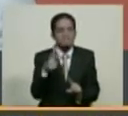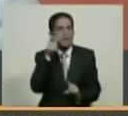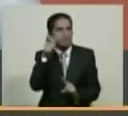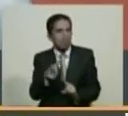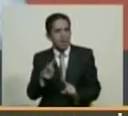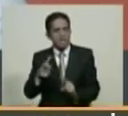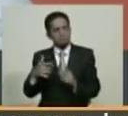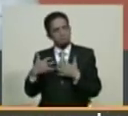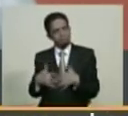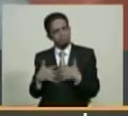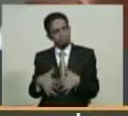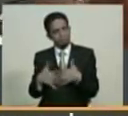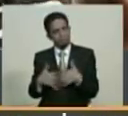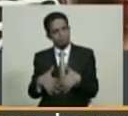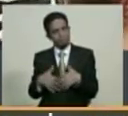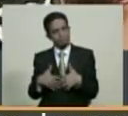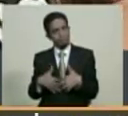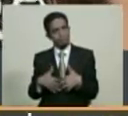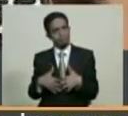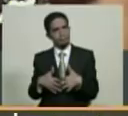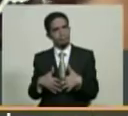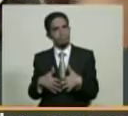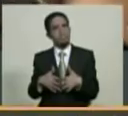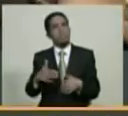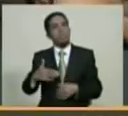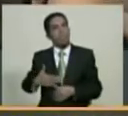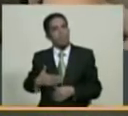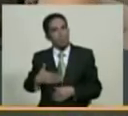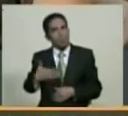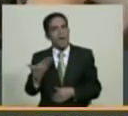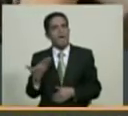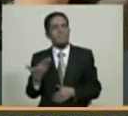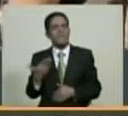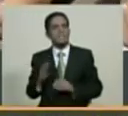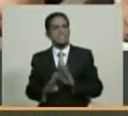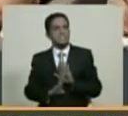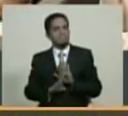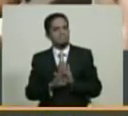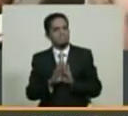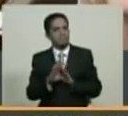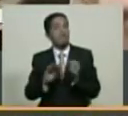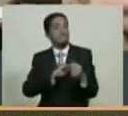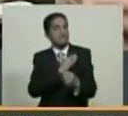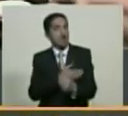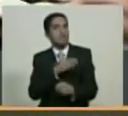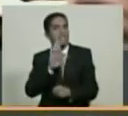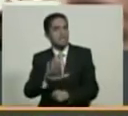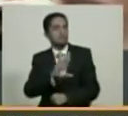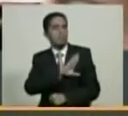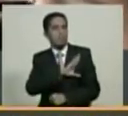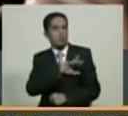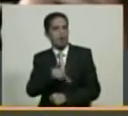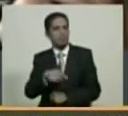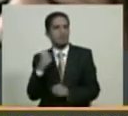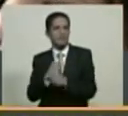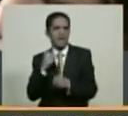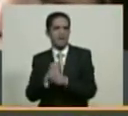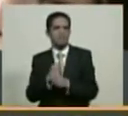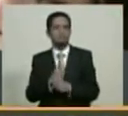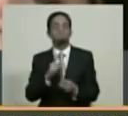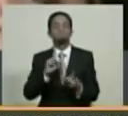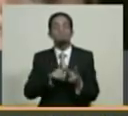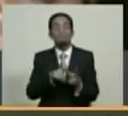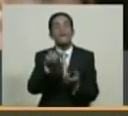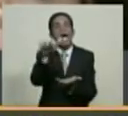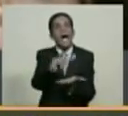pequeño empresario o ese grande o mediano empresario pueda fortalecer la empresa que tenga. En el sector agrícola